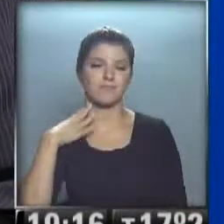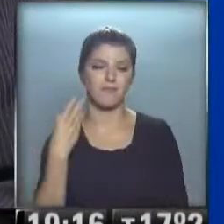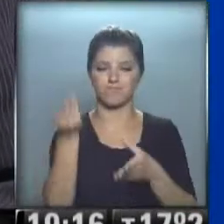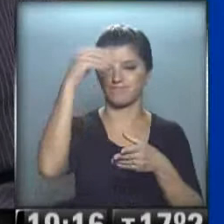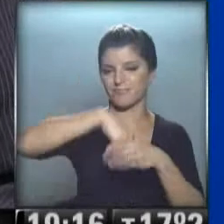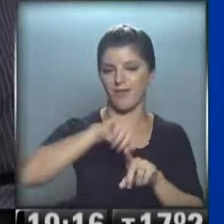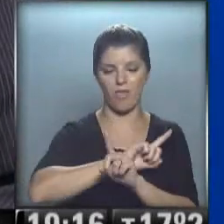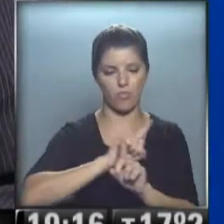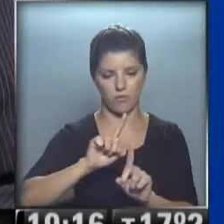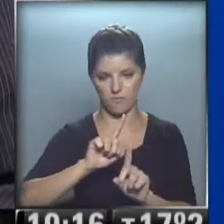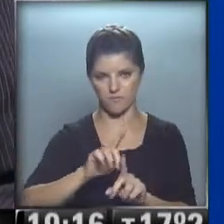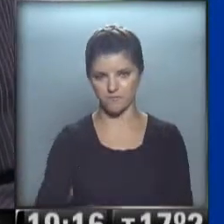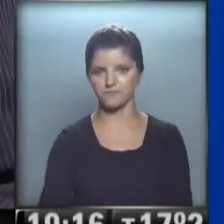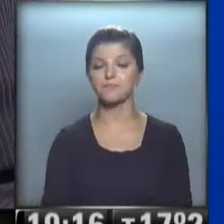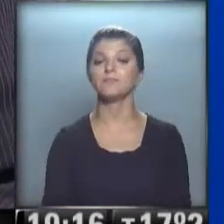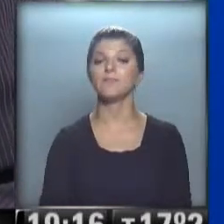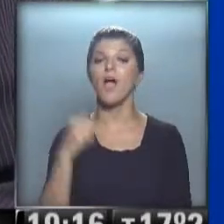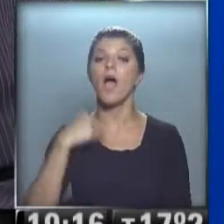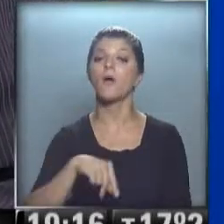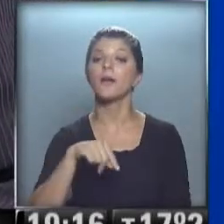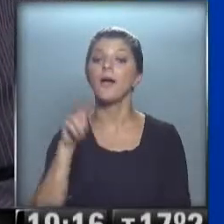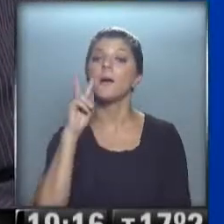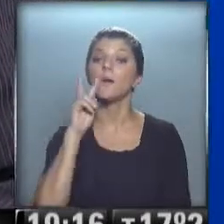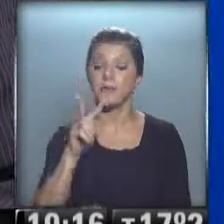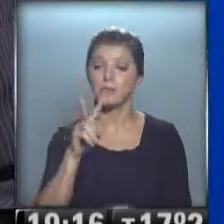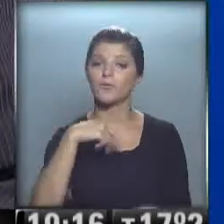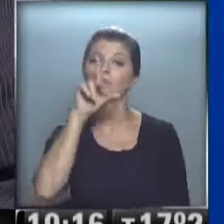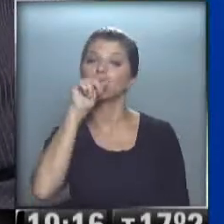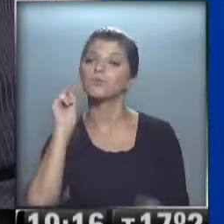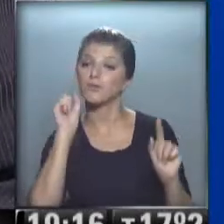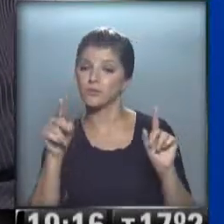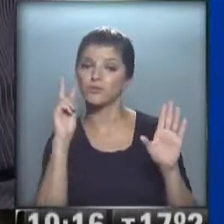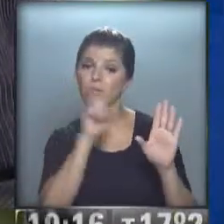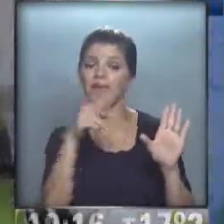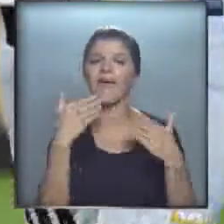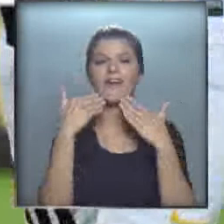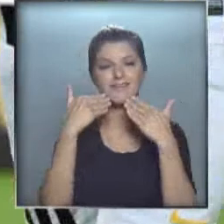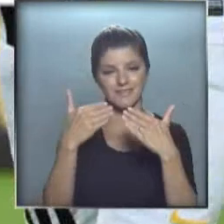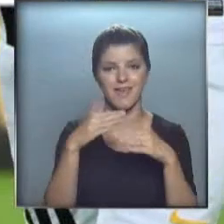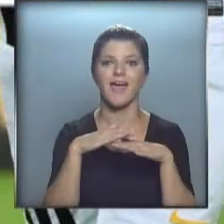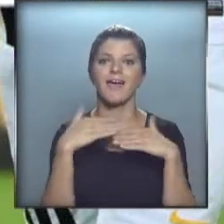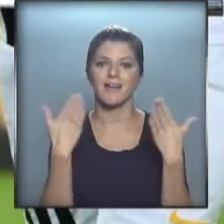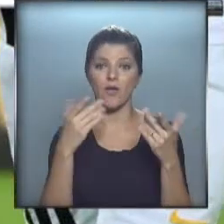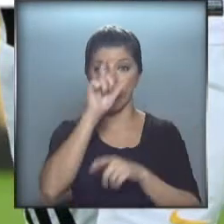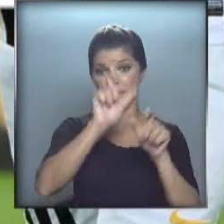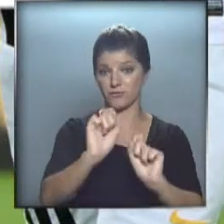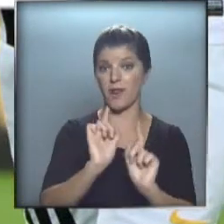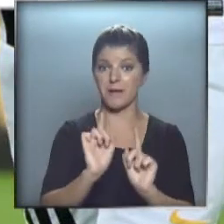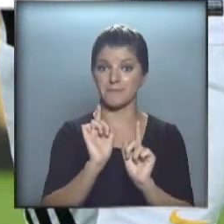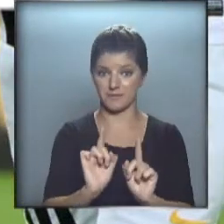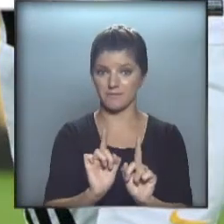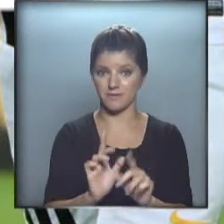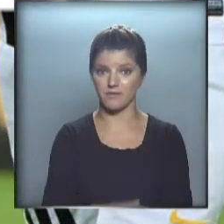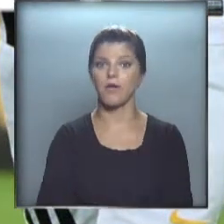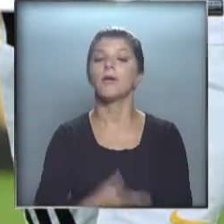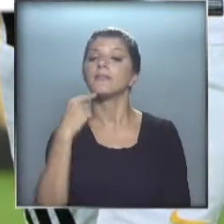participar de la Copa del Mundo. Vamos a repasar los Twitter de Tevez agradeciendo, por supuesto, a la gente, ¿no? Por